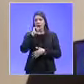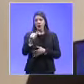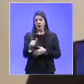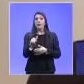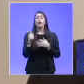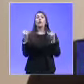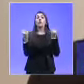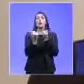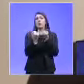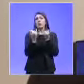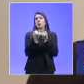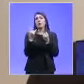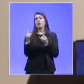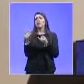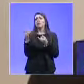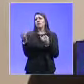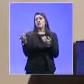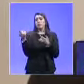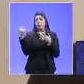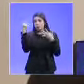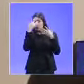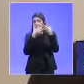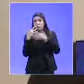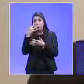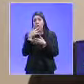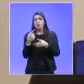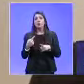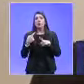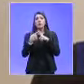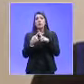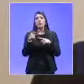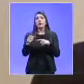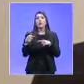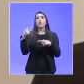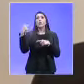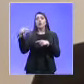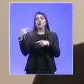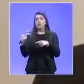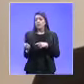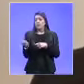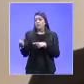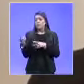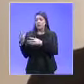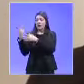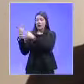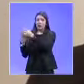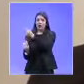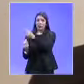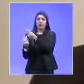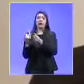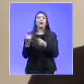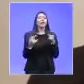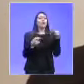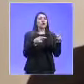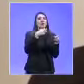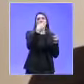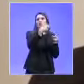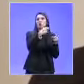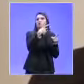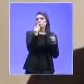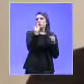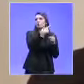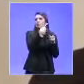puede existir confusión en torno a la denominación de la coalición y, por el otro lado, el nombre de la